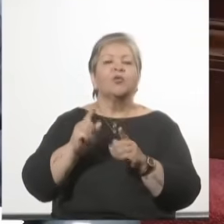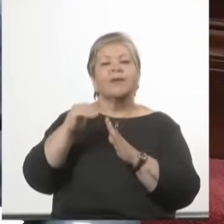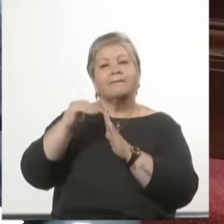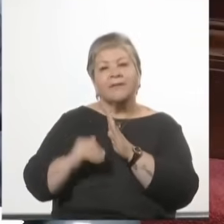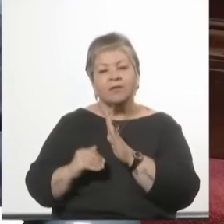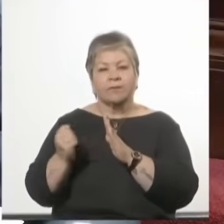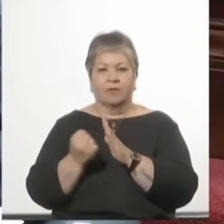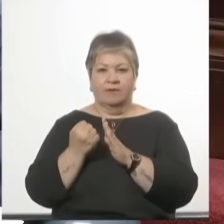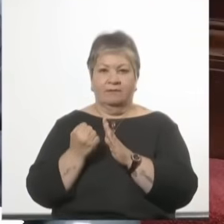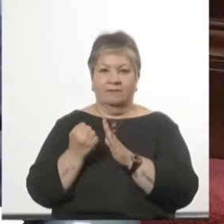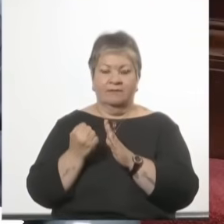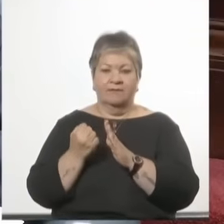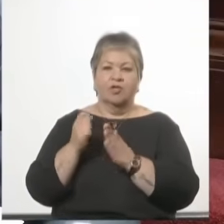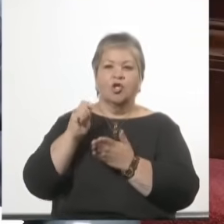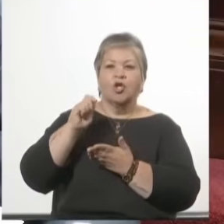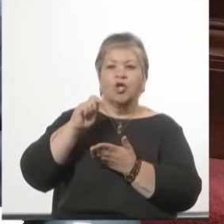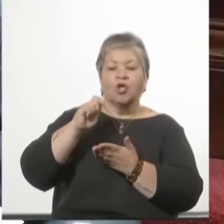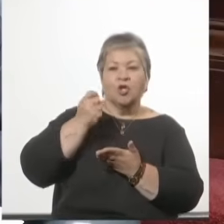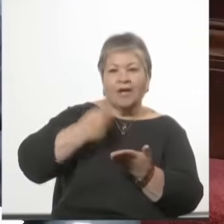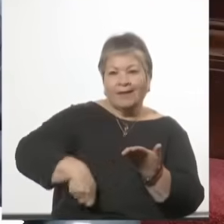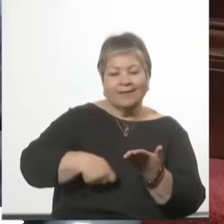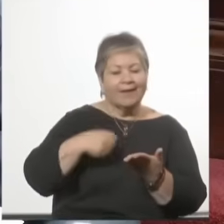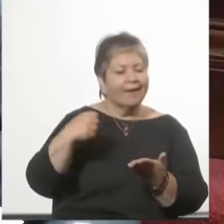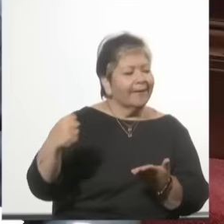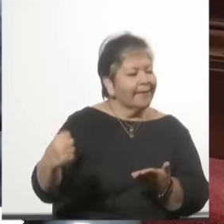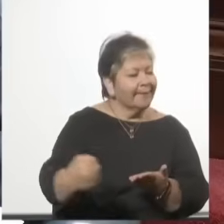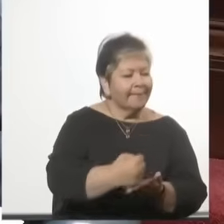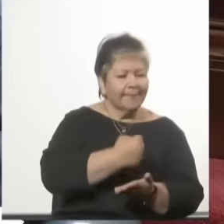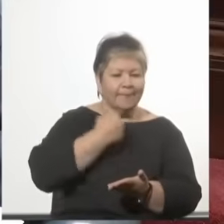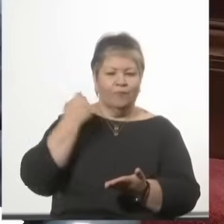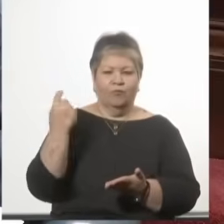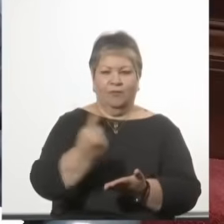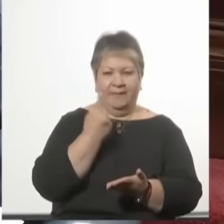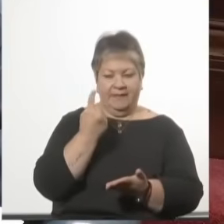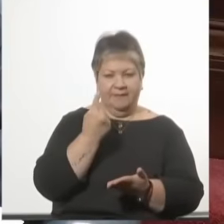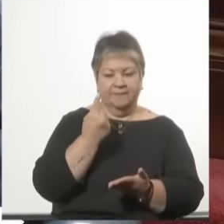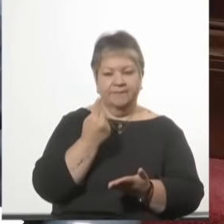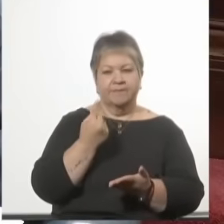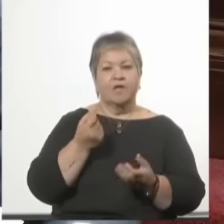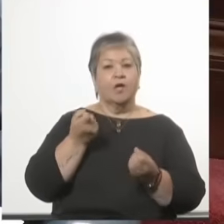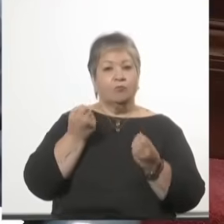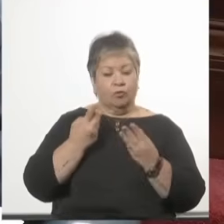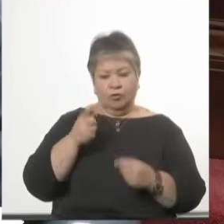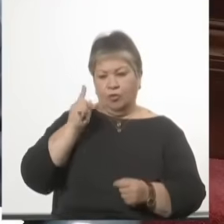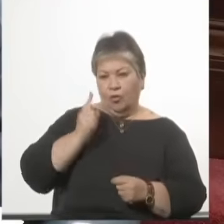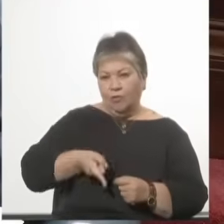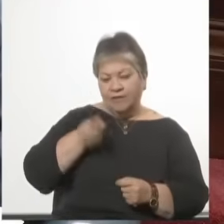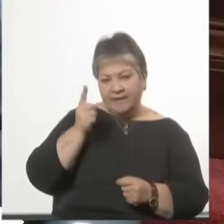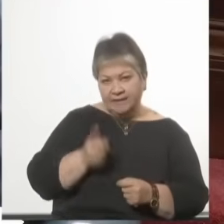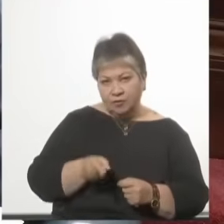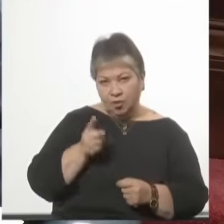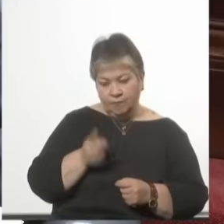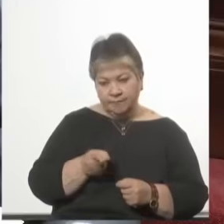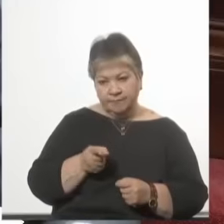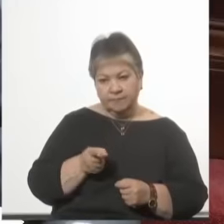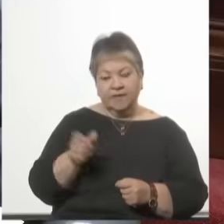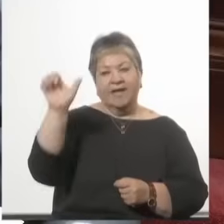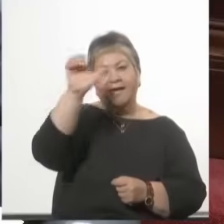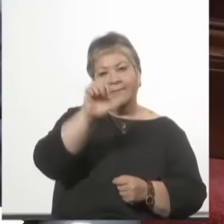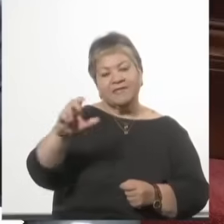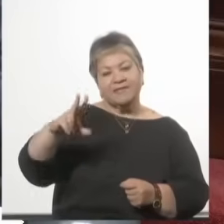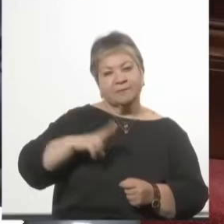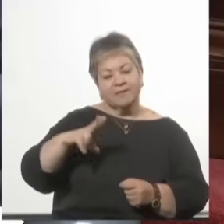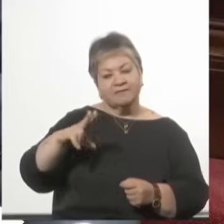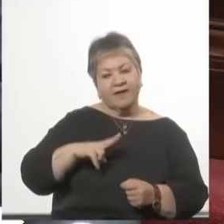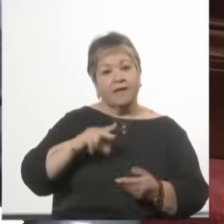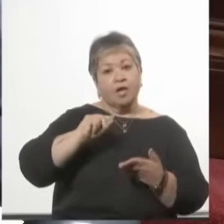común. En este punto es fundamental separar conceptualmente, por un lado, la obligación que tienen de regla quienes contratan con el Estado de garantizar